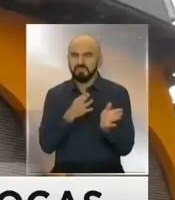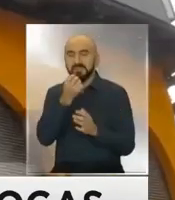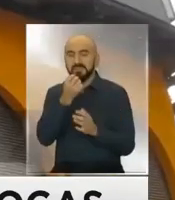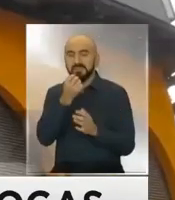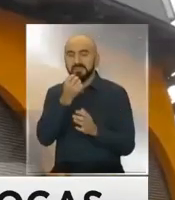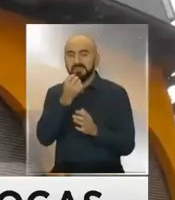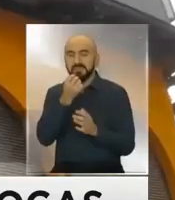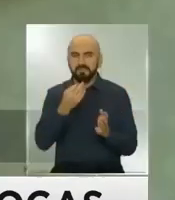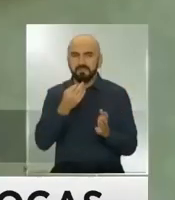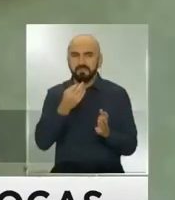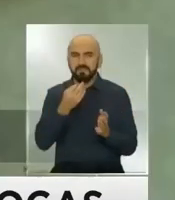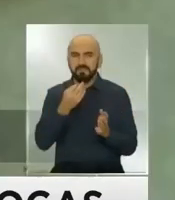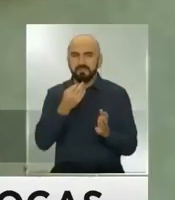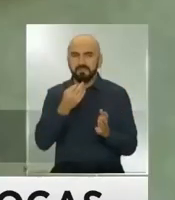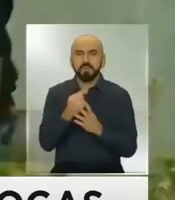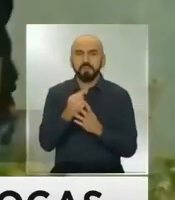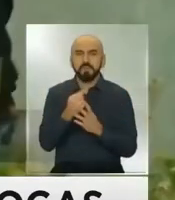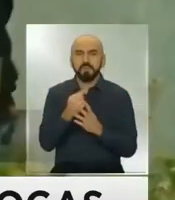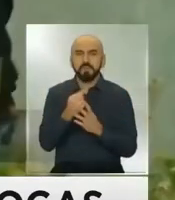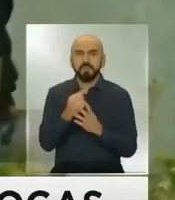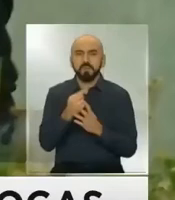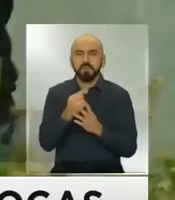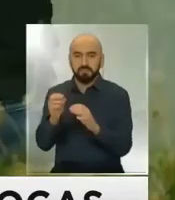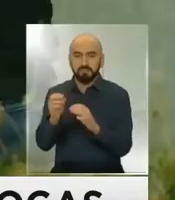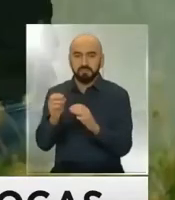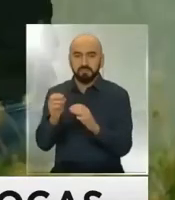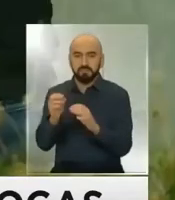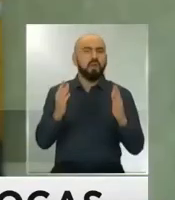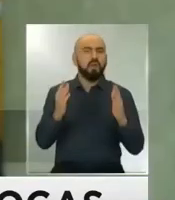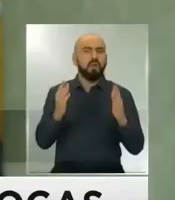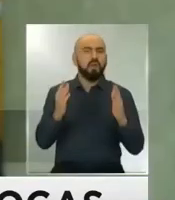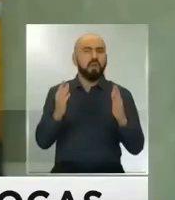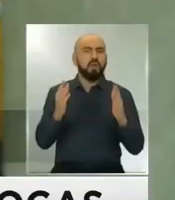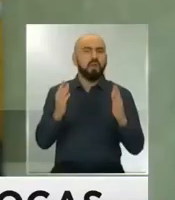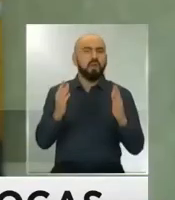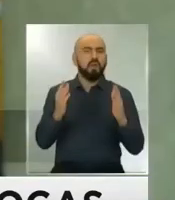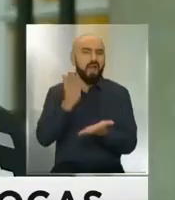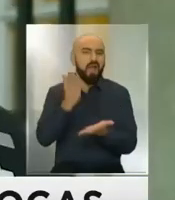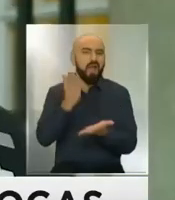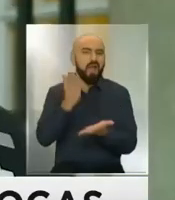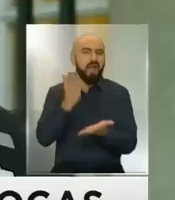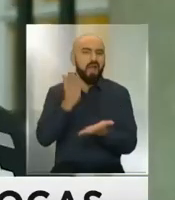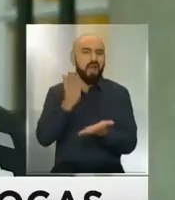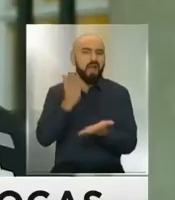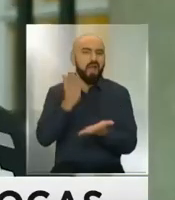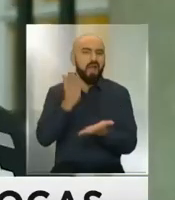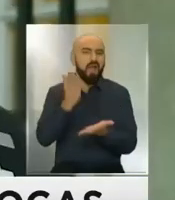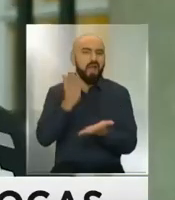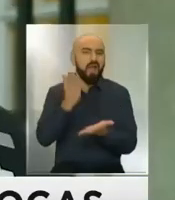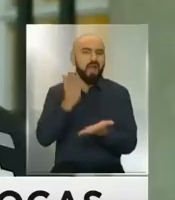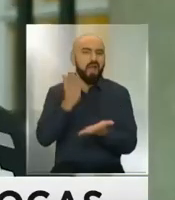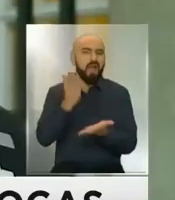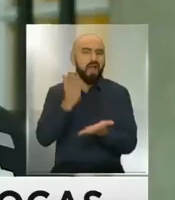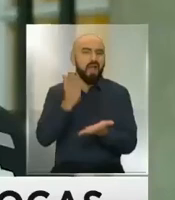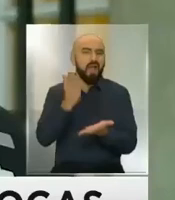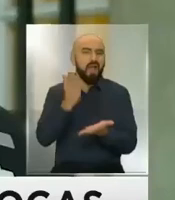Oye, ¿tú repartís siempre? Sí. ¿Y con la cuarentena tengo ahora lugar? Estamos hasta las 12, más o menos. ¿12 de la noche? Sí. ¿En serio? ¿Y esto que